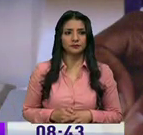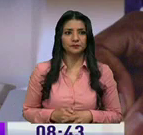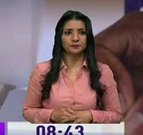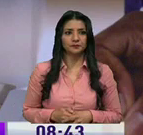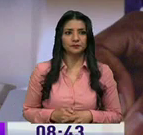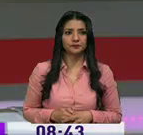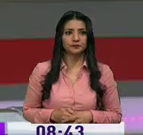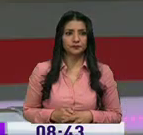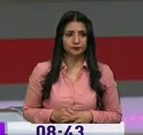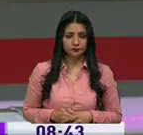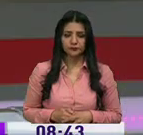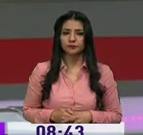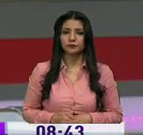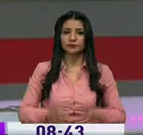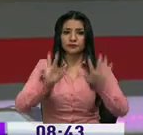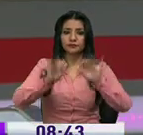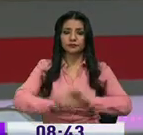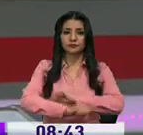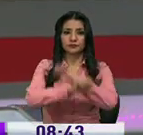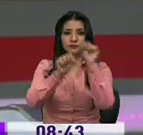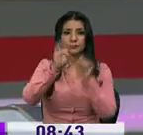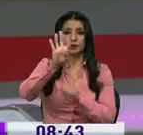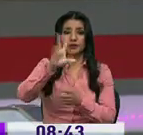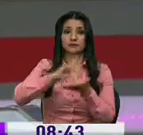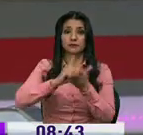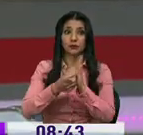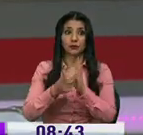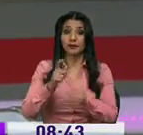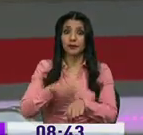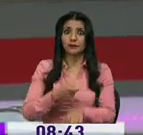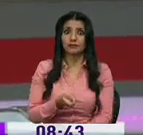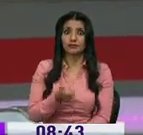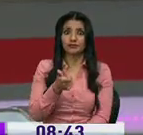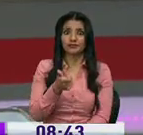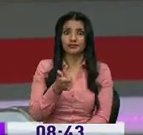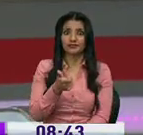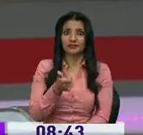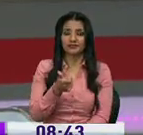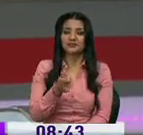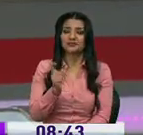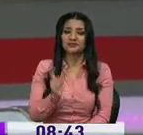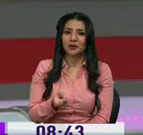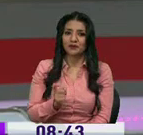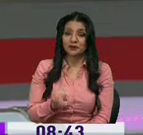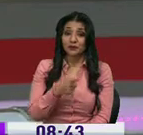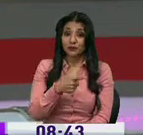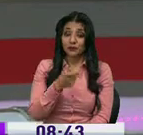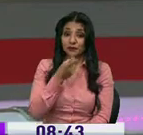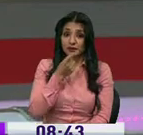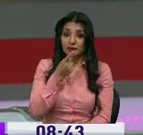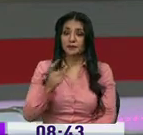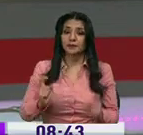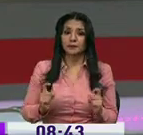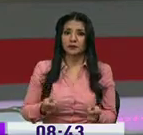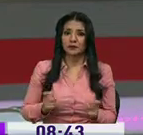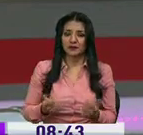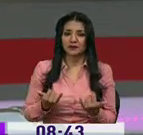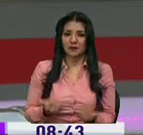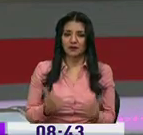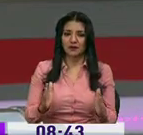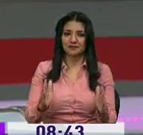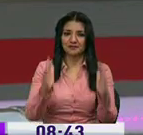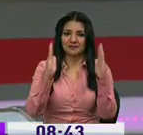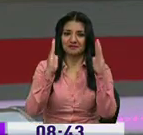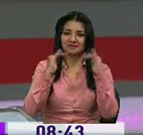Cadena. 8:43 en la mañana, correte del tiempo, vecinos queridos, provecho, si está desayunando esta hora con nosotros